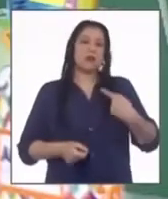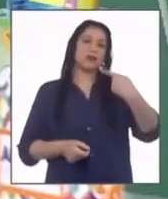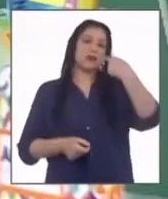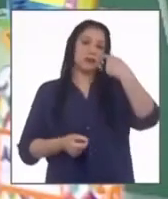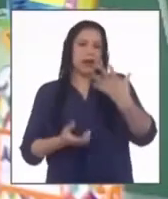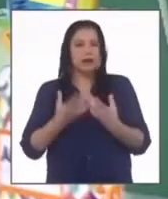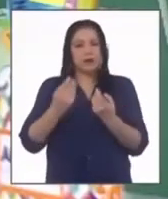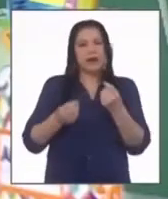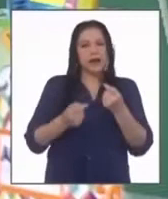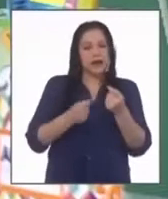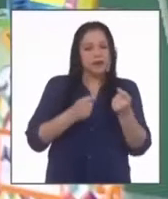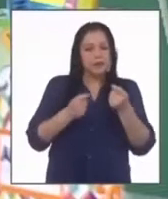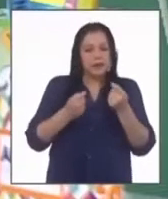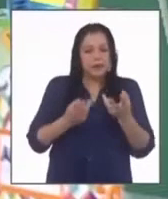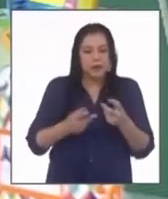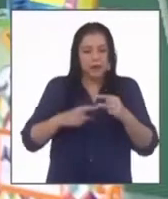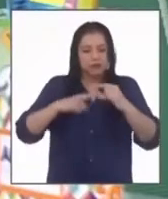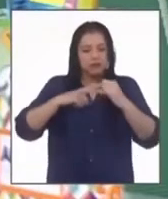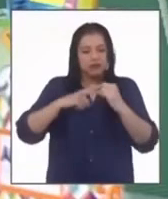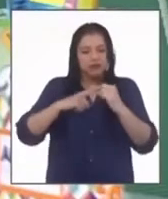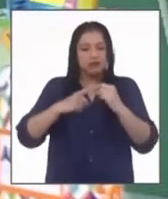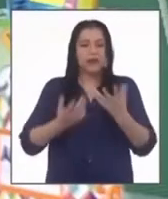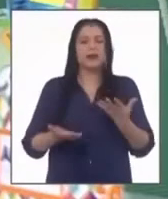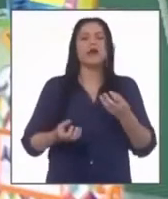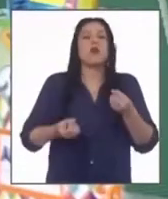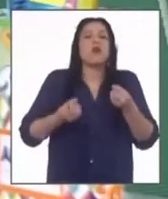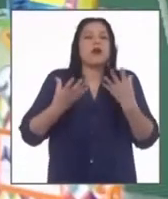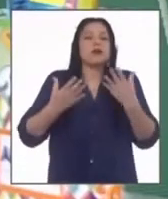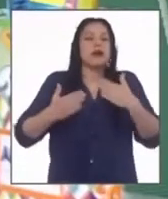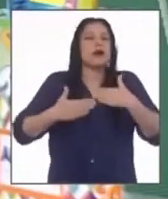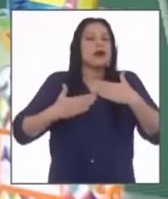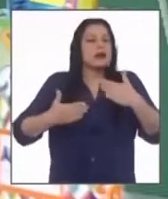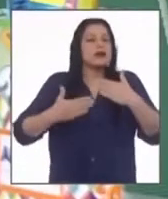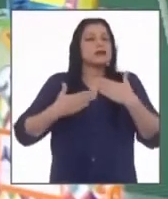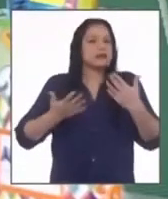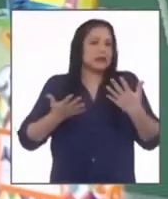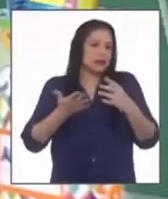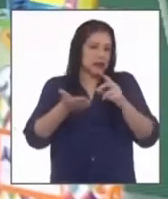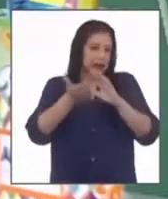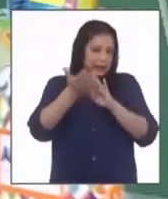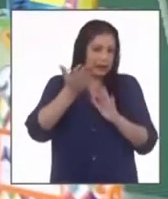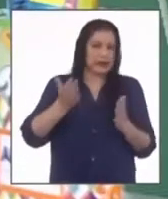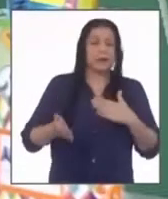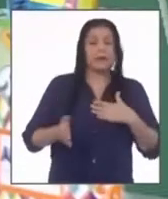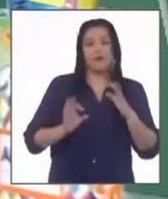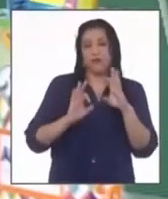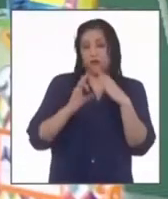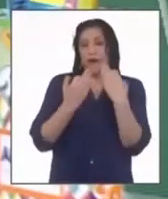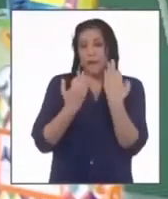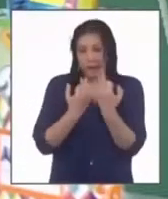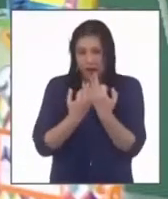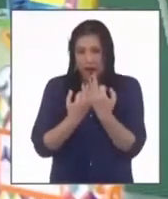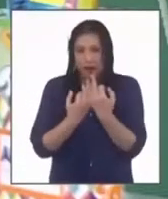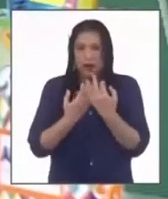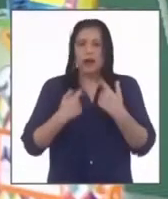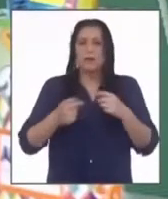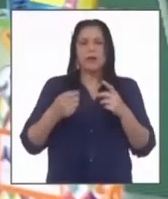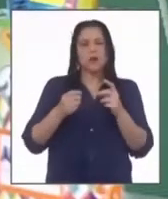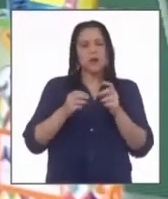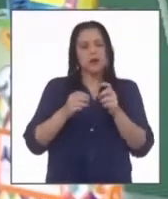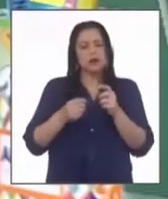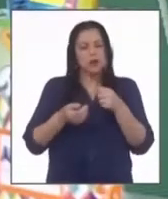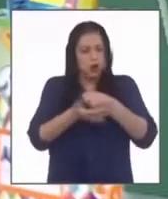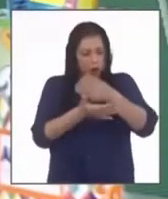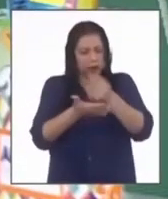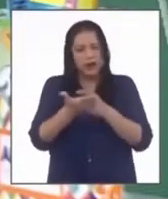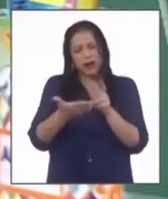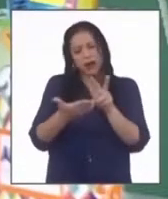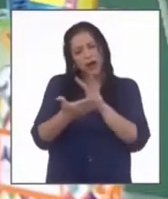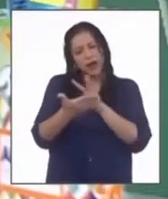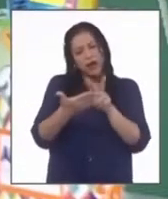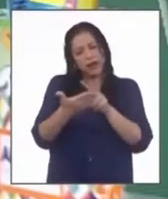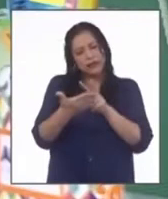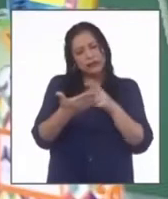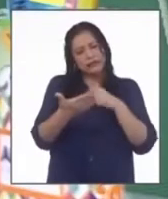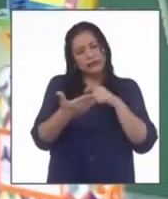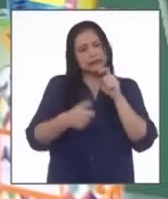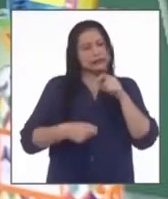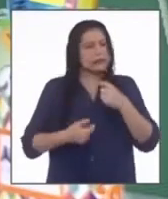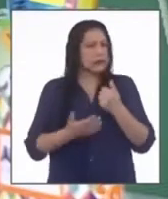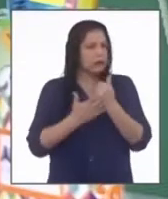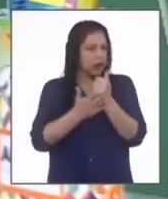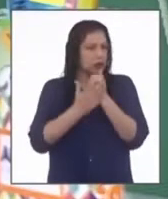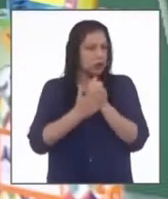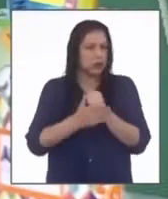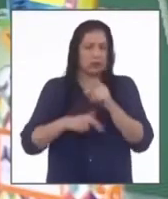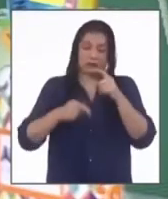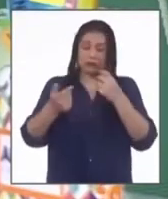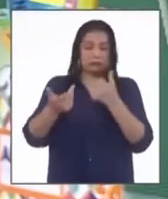niveles de temperatura corporal y de concentración de oxígeno en la sangre de un familiar. Pero al leer las instrucciones me di cuenta de que iba a necesitar ayuda.